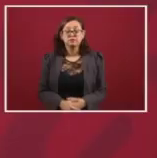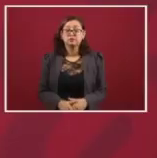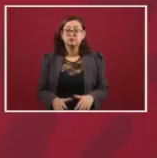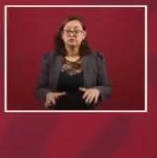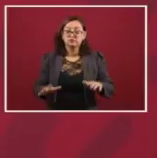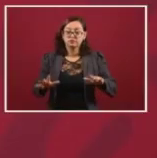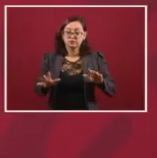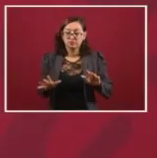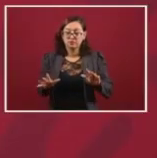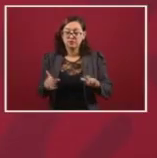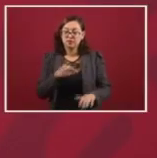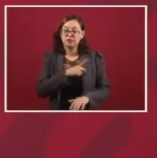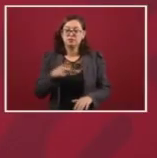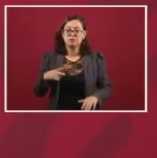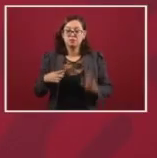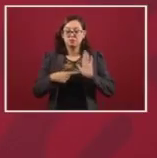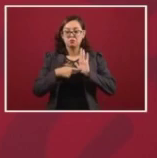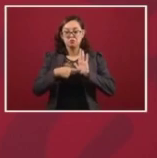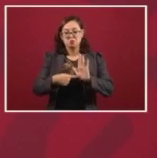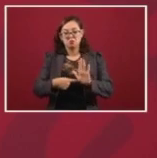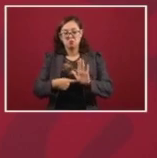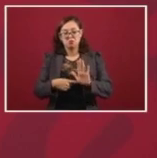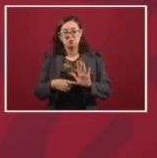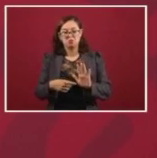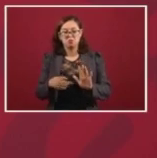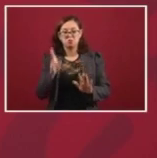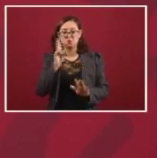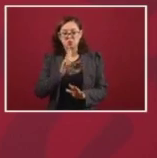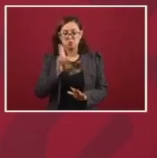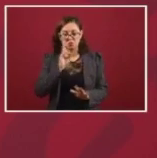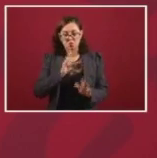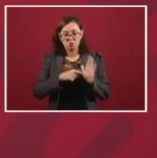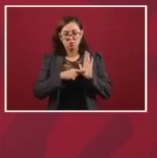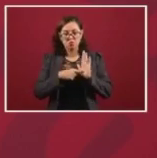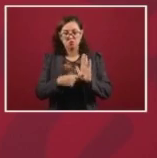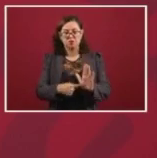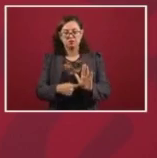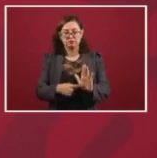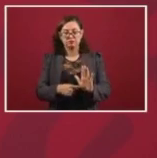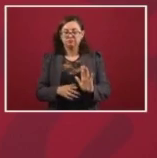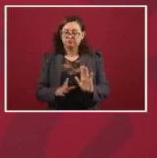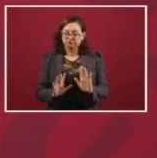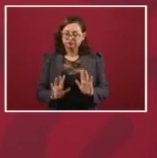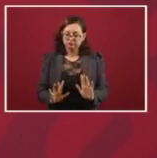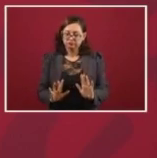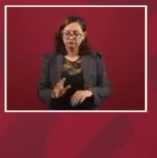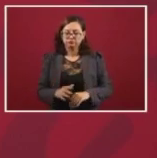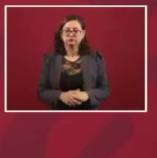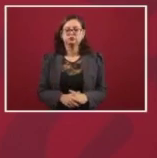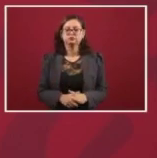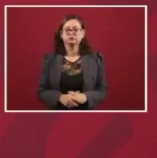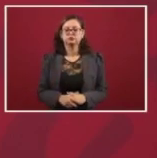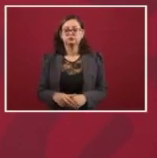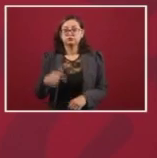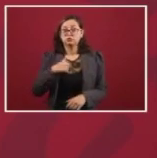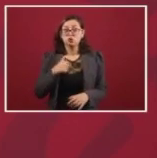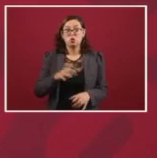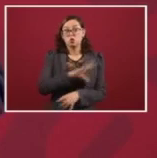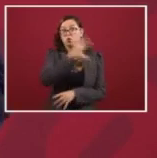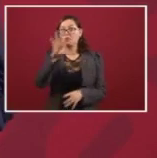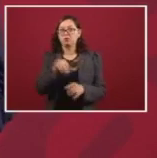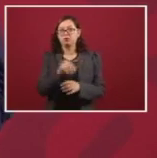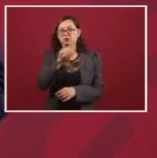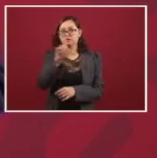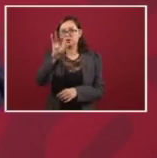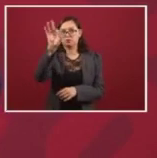comprobarlo, porque yo no tengo así toda la información,